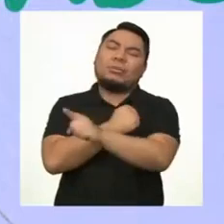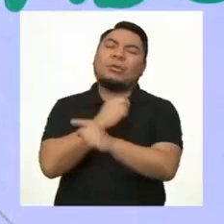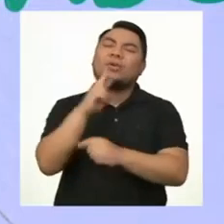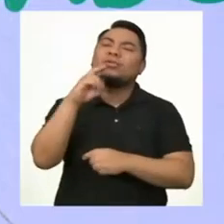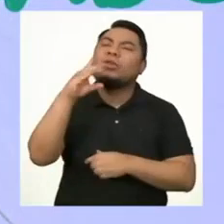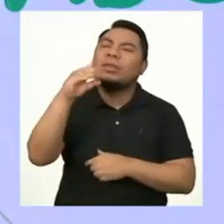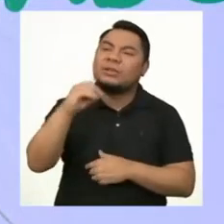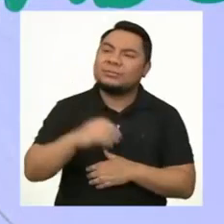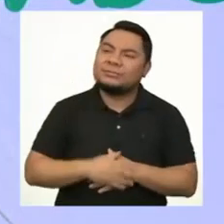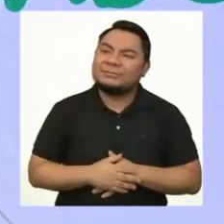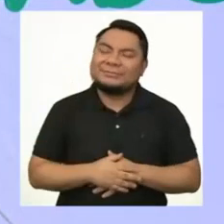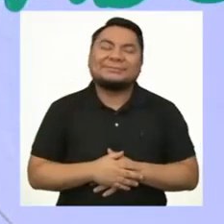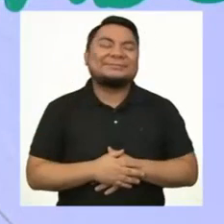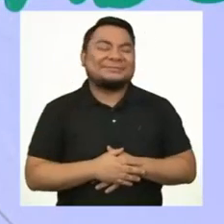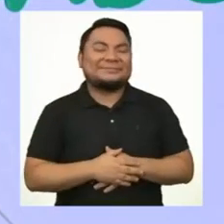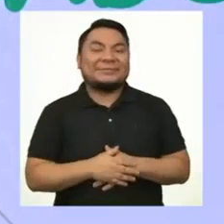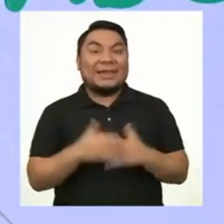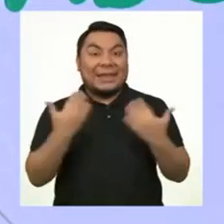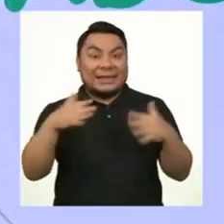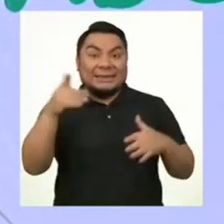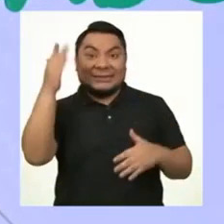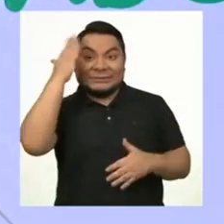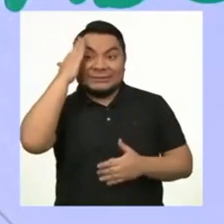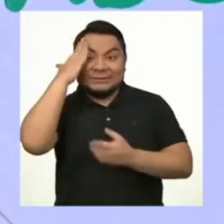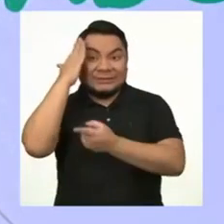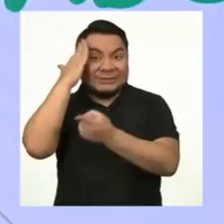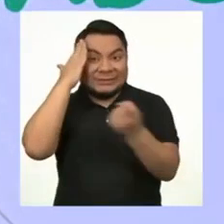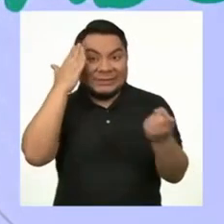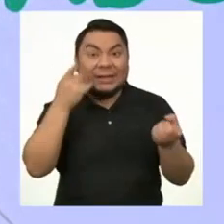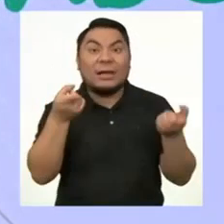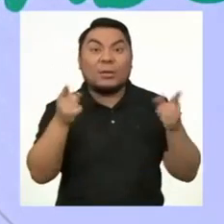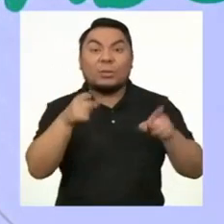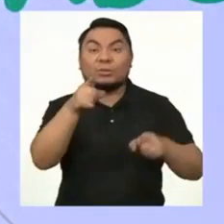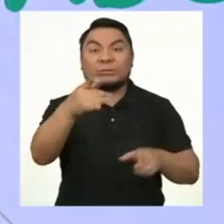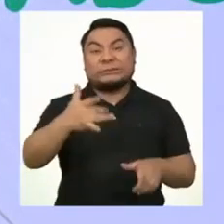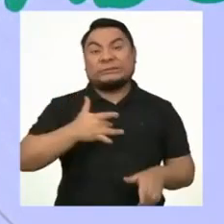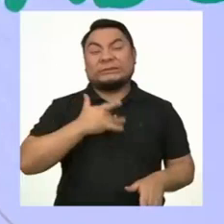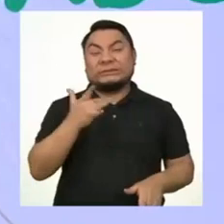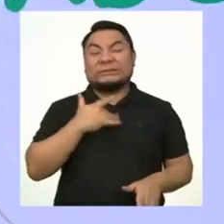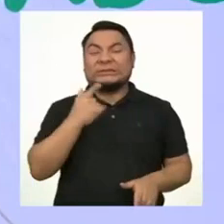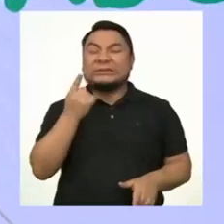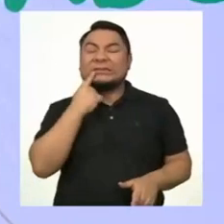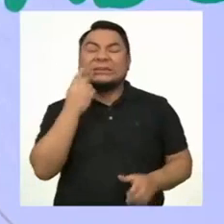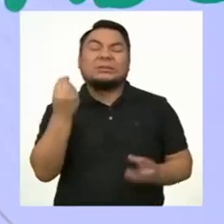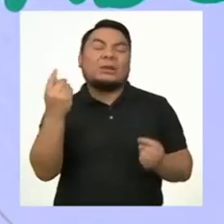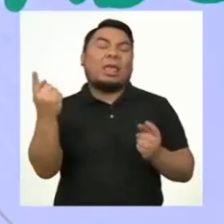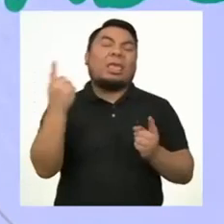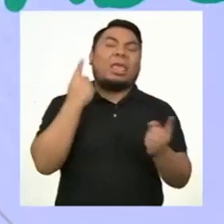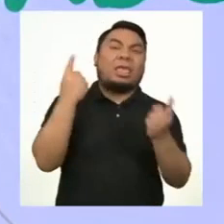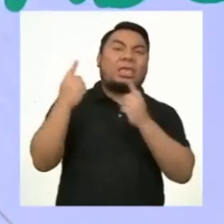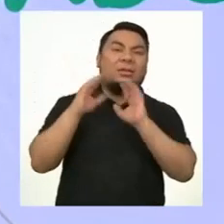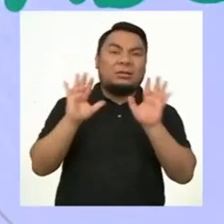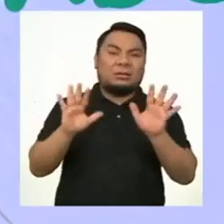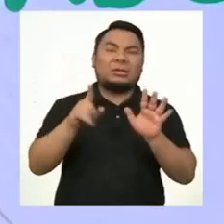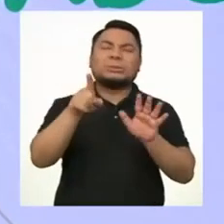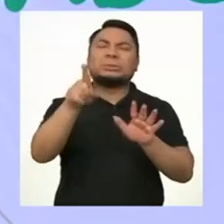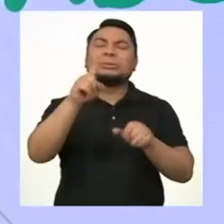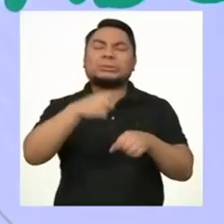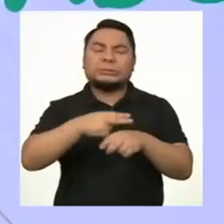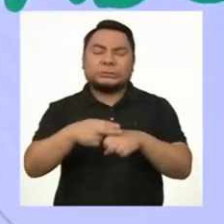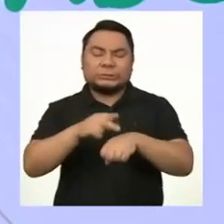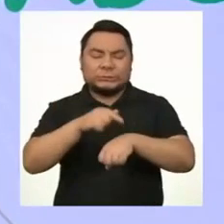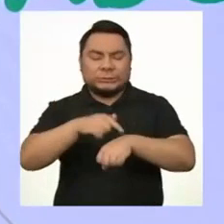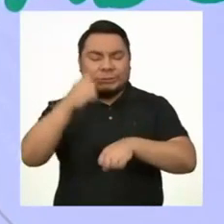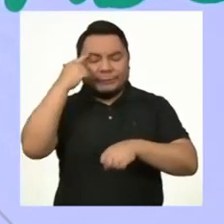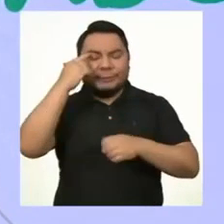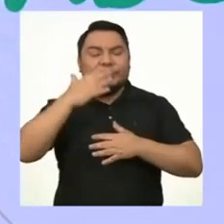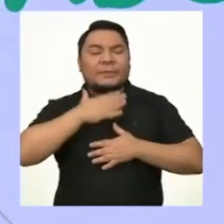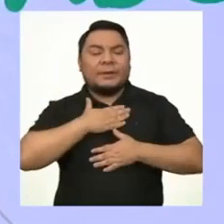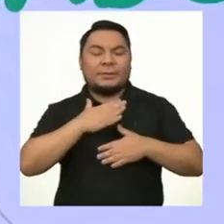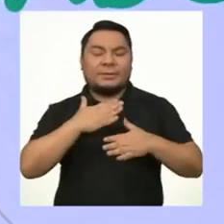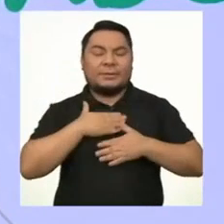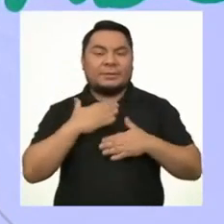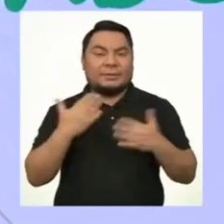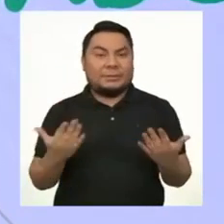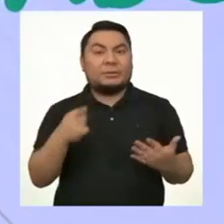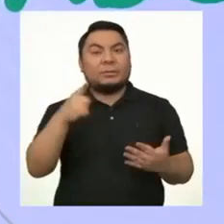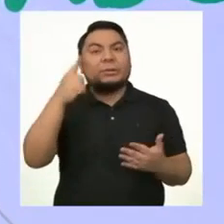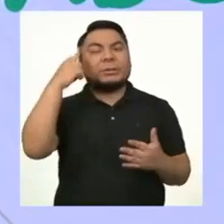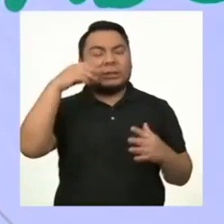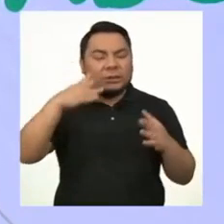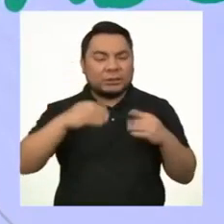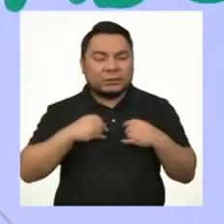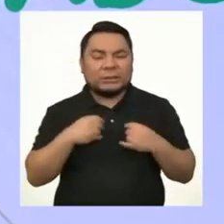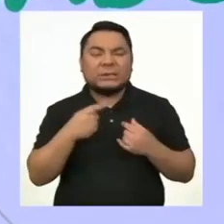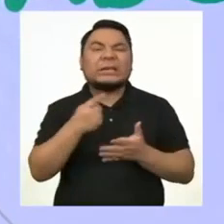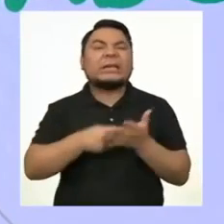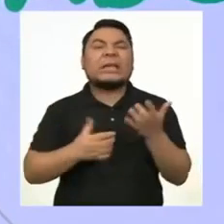Rodrigo. Ahora ya saben, cuando empiecen a sentirse desbordados por algo, tómense unos segundos para respirar, reconocer